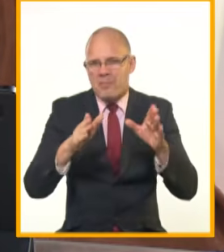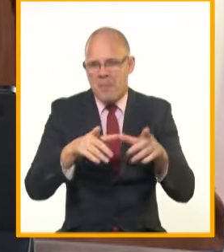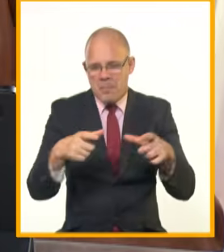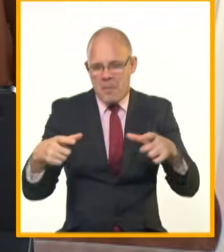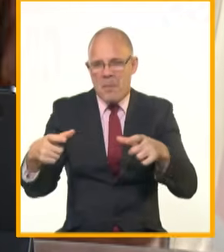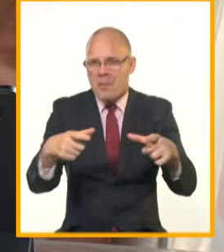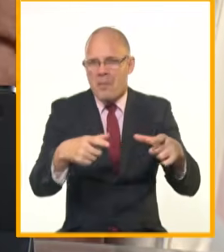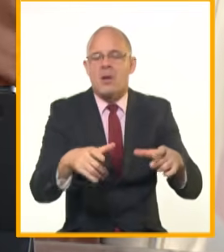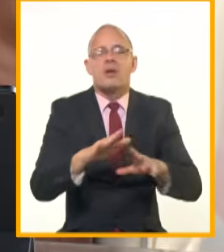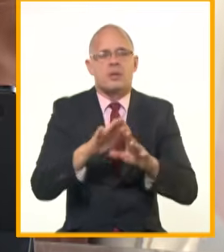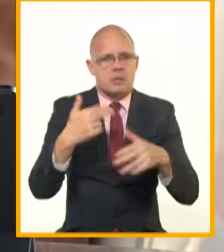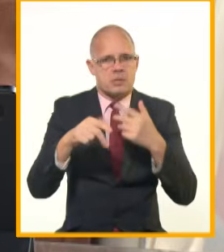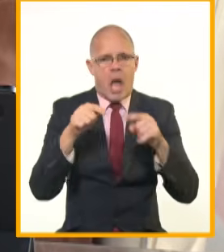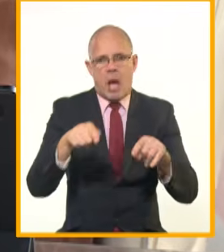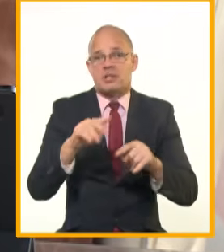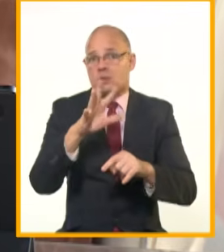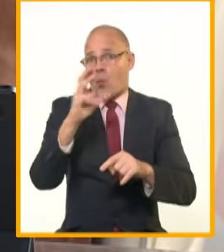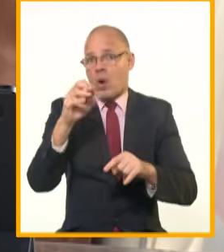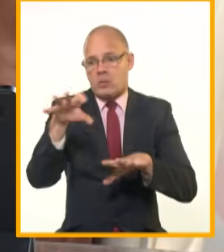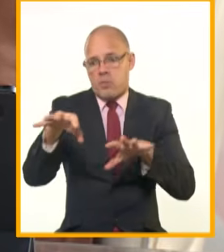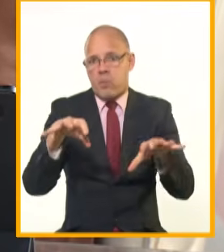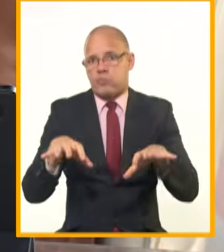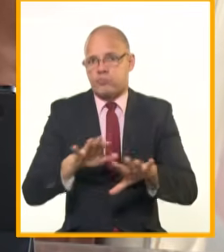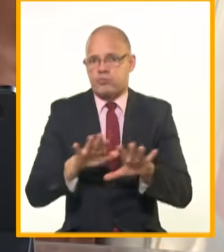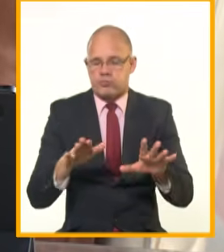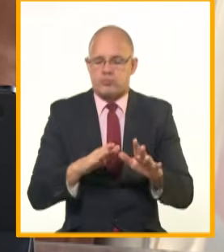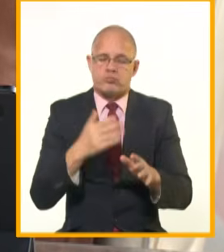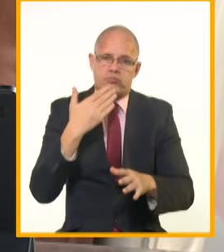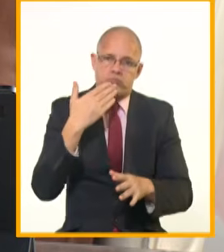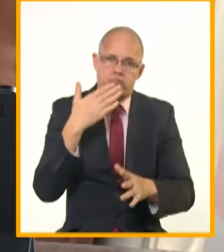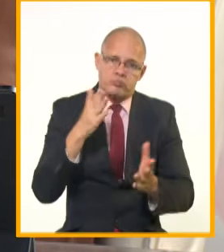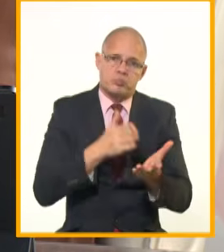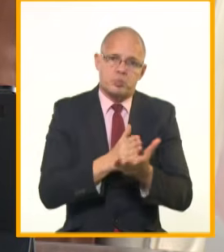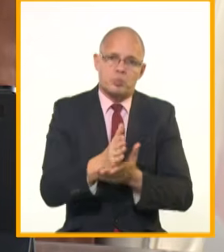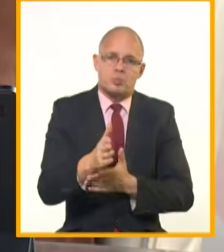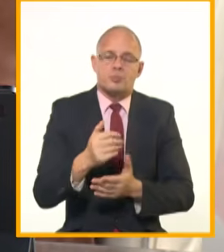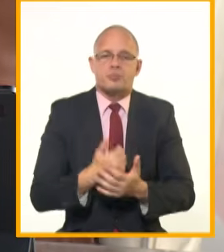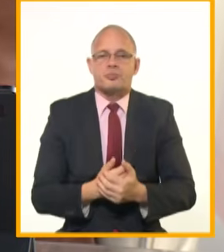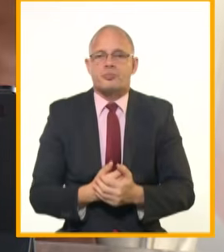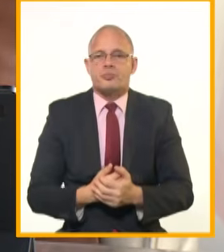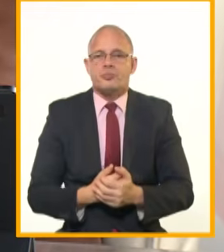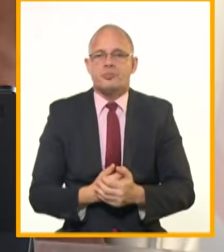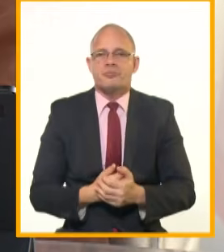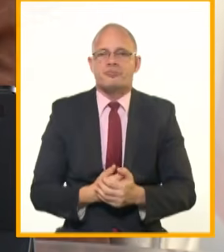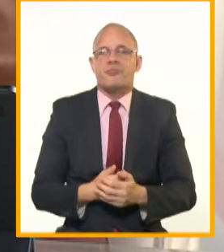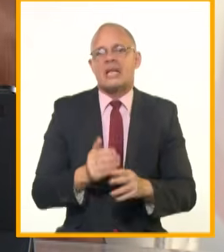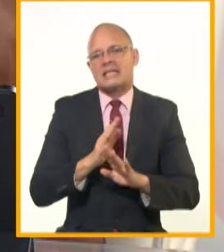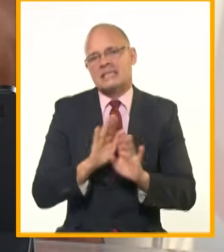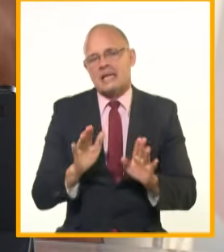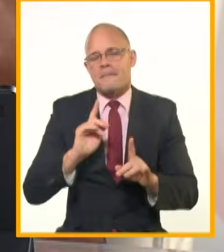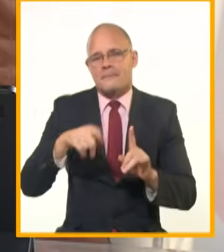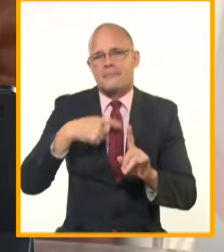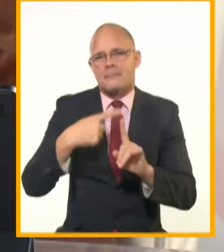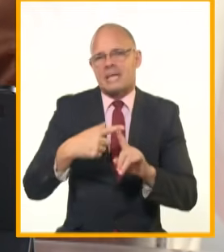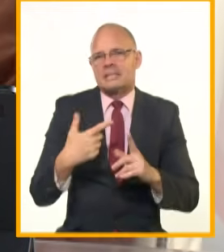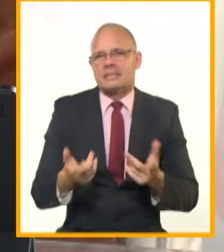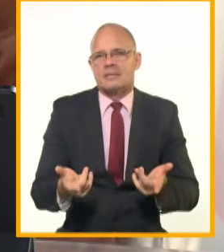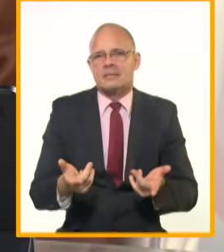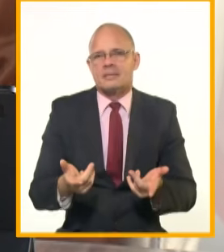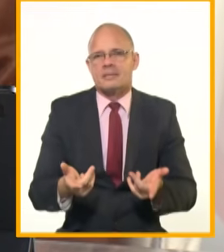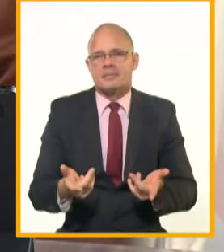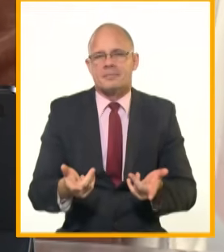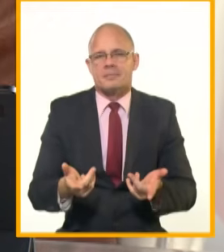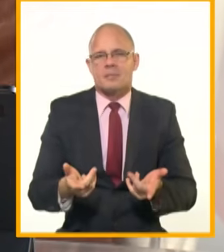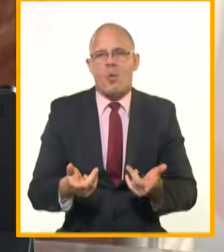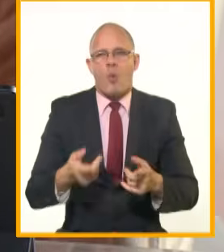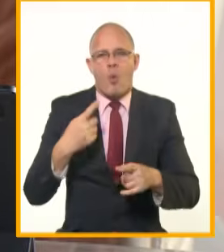importante impacto que se lograron concluir en este año. Y bueno, se hizo también,